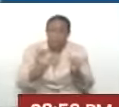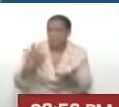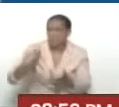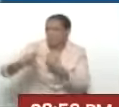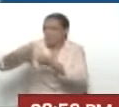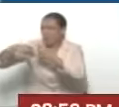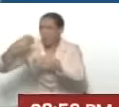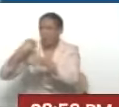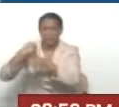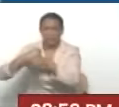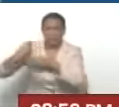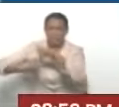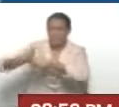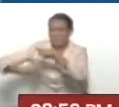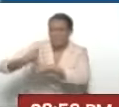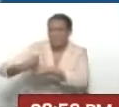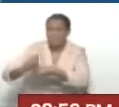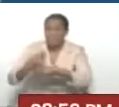muchísimo